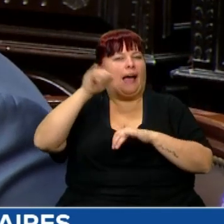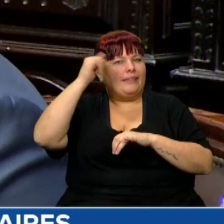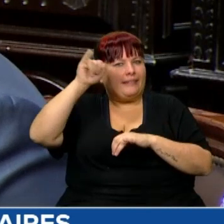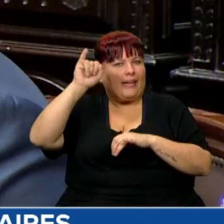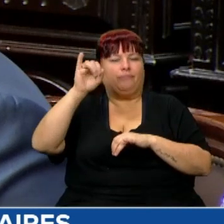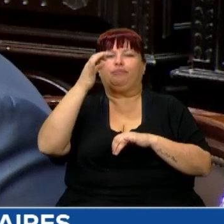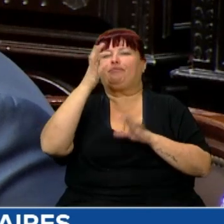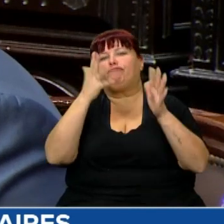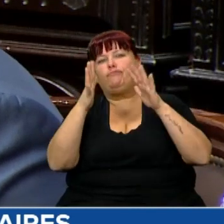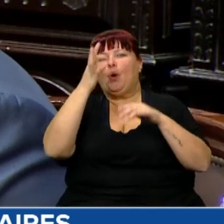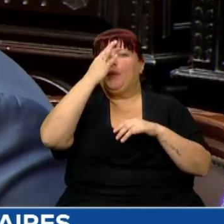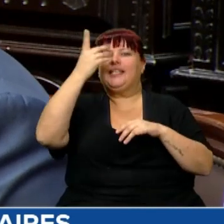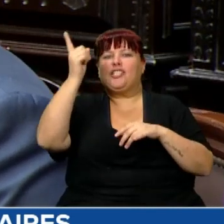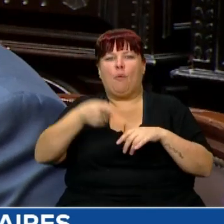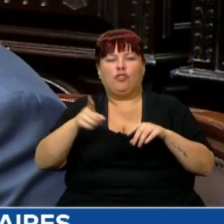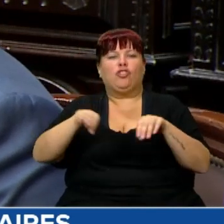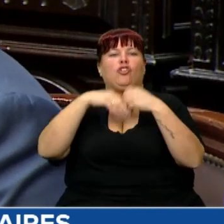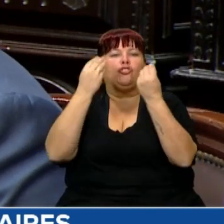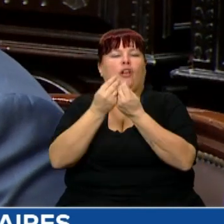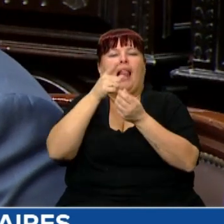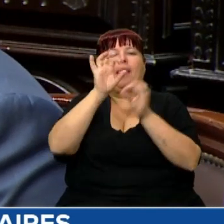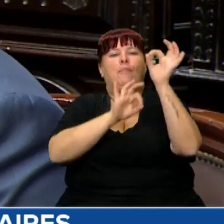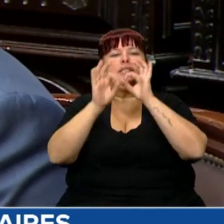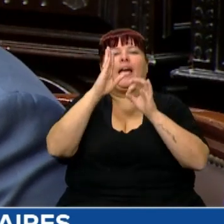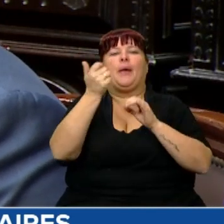al 25% de la tasa Badlar.